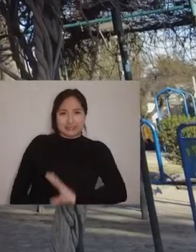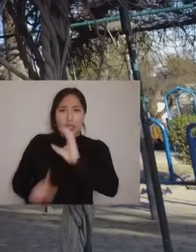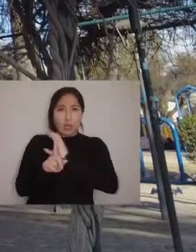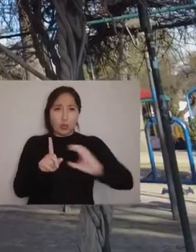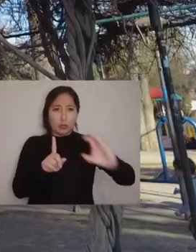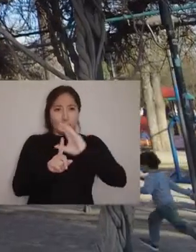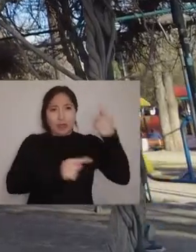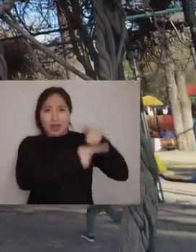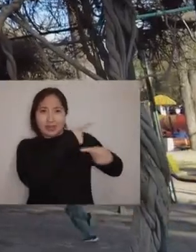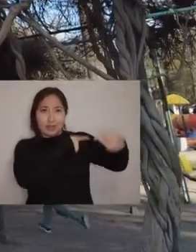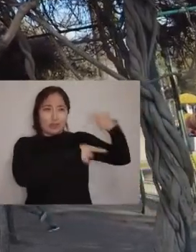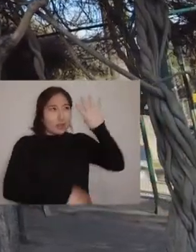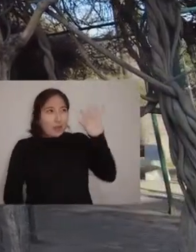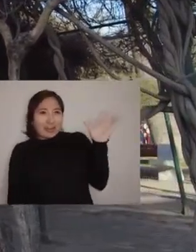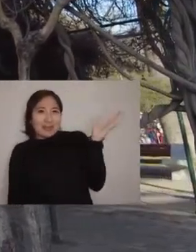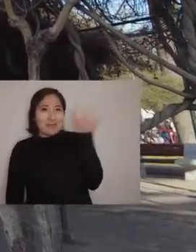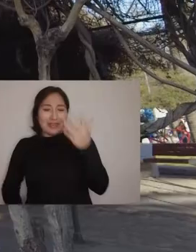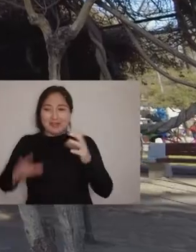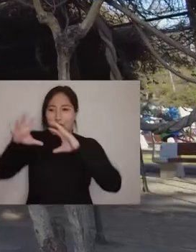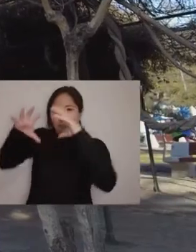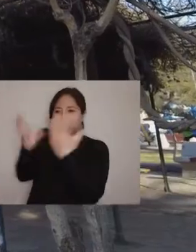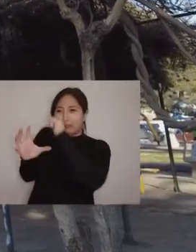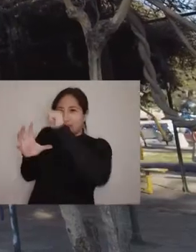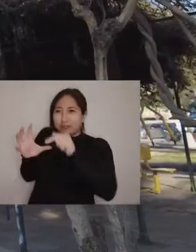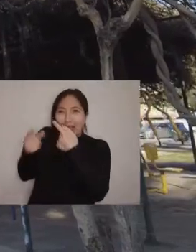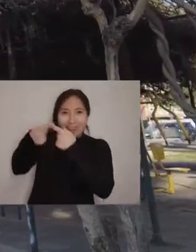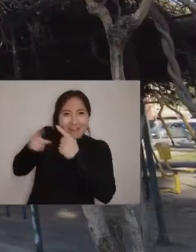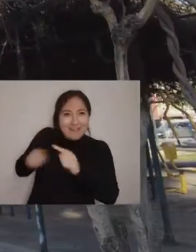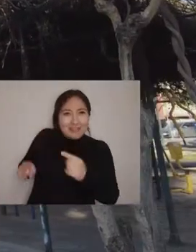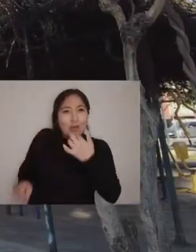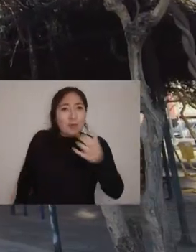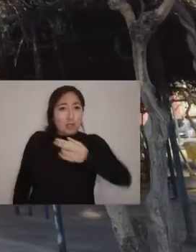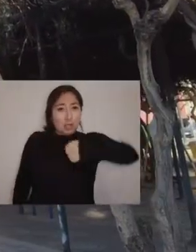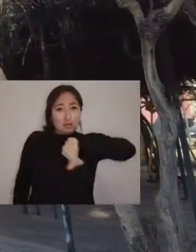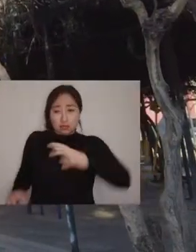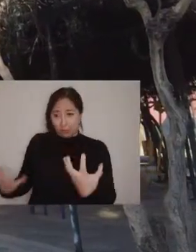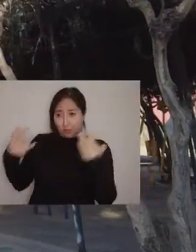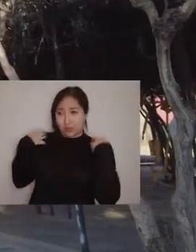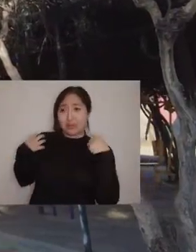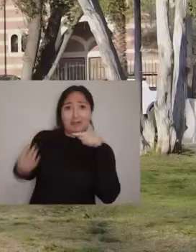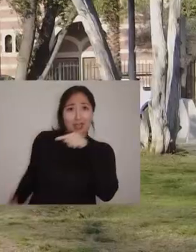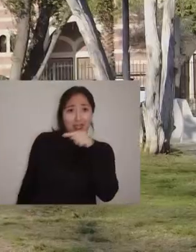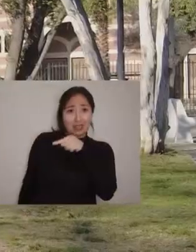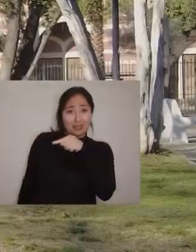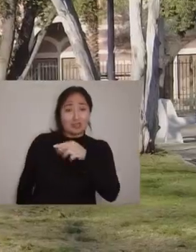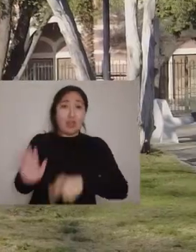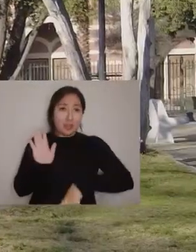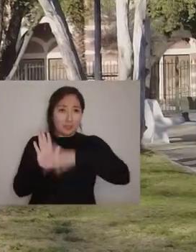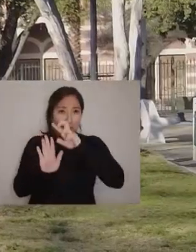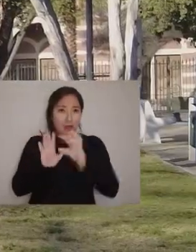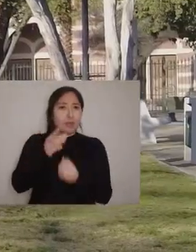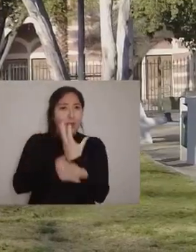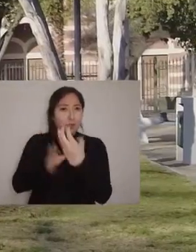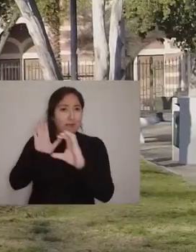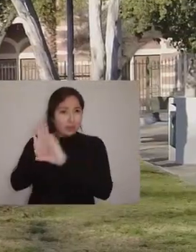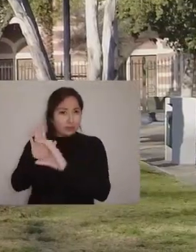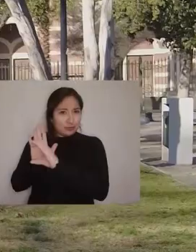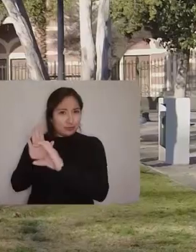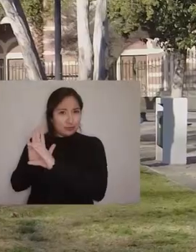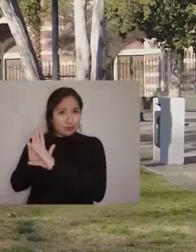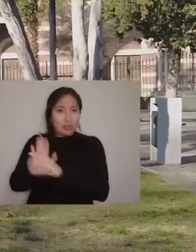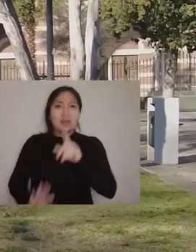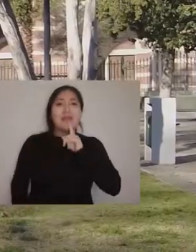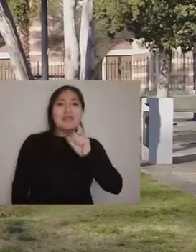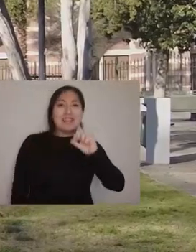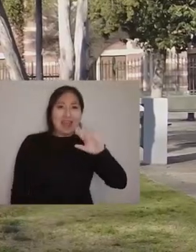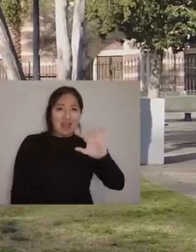Chile es cultural, histórica, climática y geográficamente diverso, y porque nos hacemos cargo de esta diversidad en el proyecto de nueva